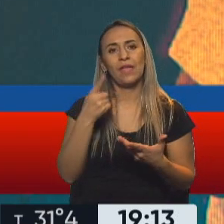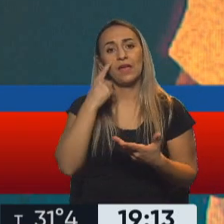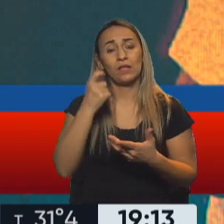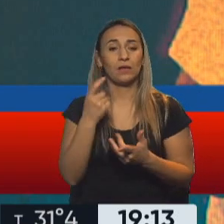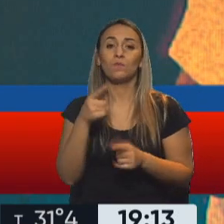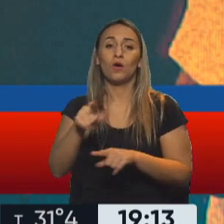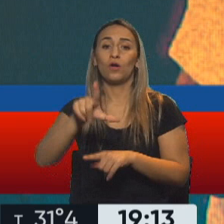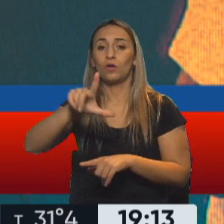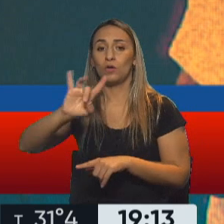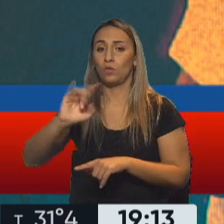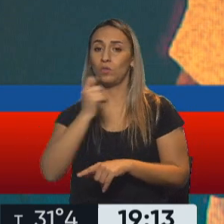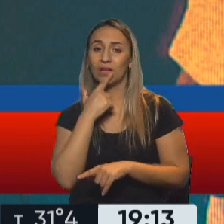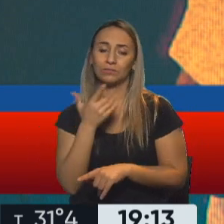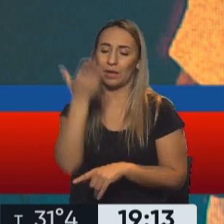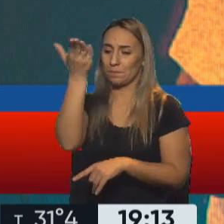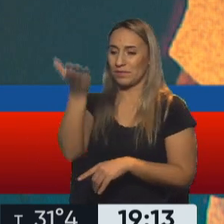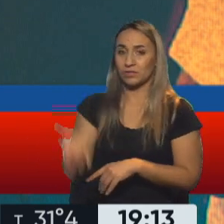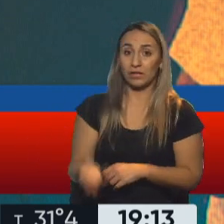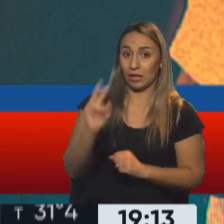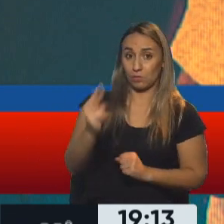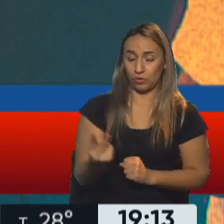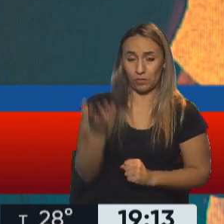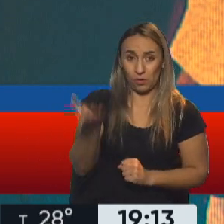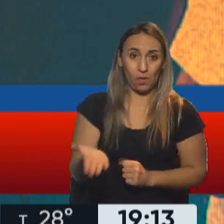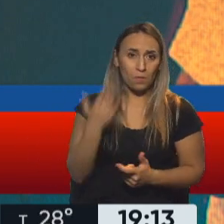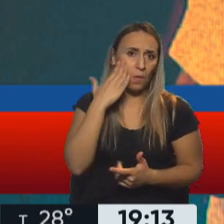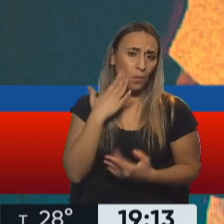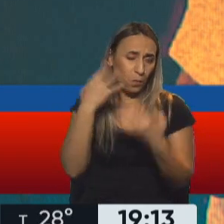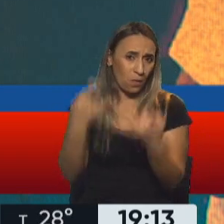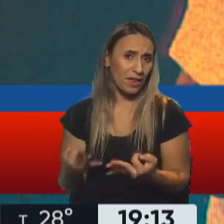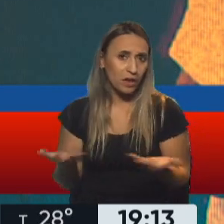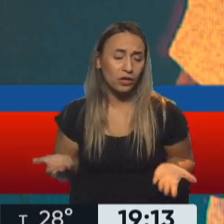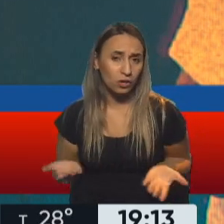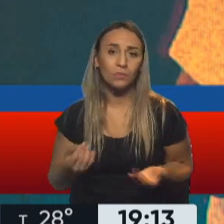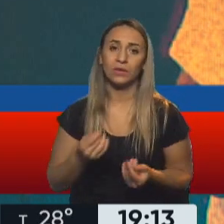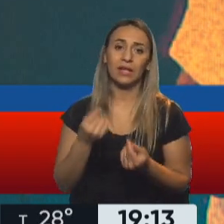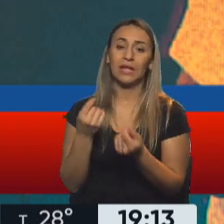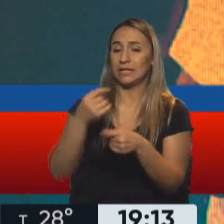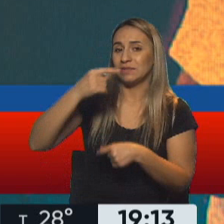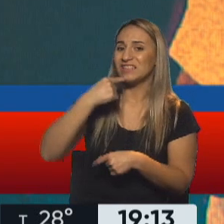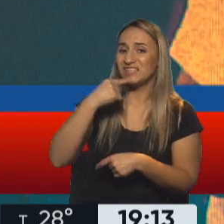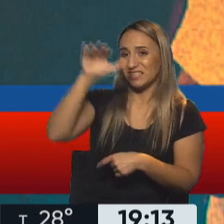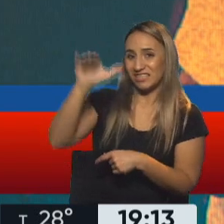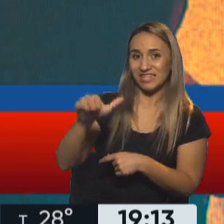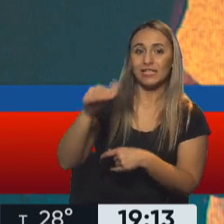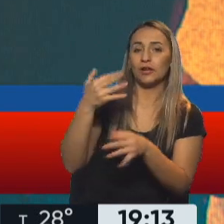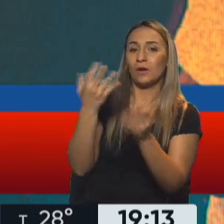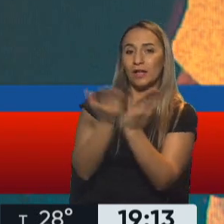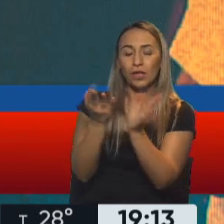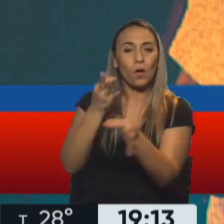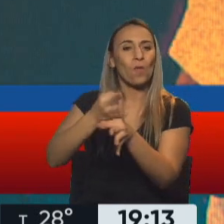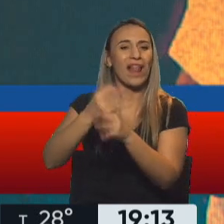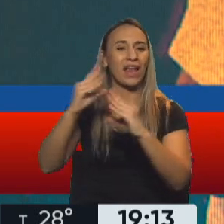Lucas se trata de una buena víctima, lo digo entre comillas en términos de cómo se lo presenta, porque era un chico, porque estudiaba en la escuela nocturna, porque quería terminar el secundario, porque